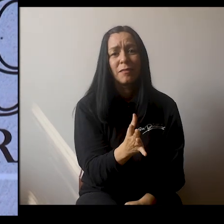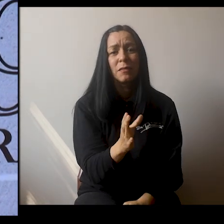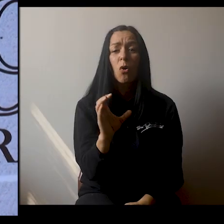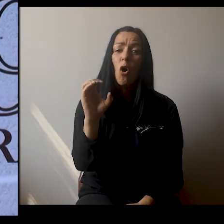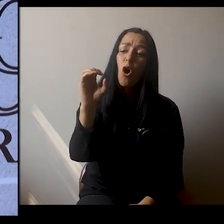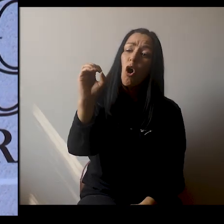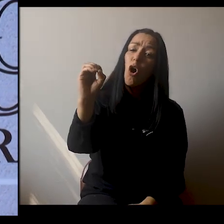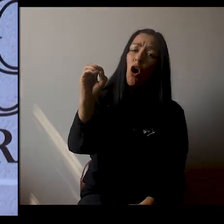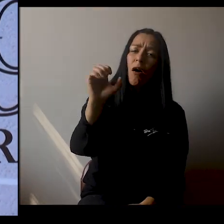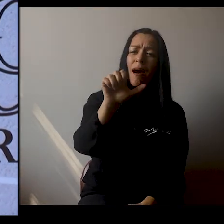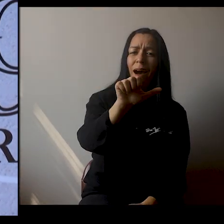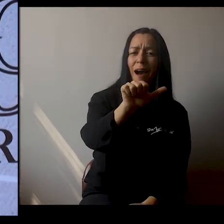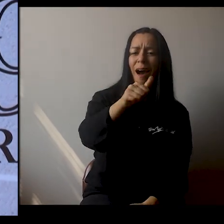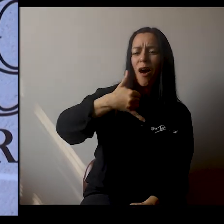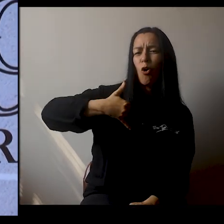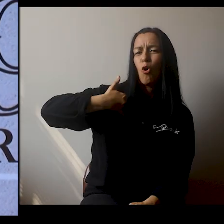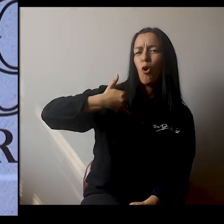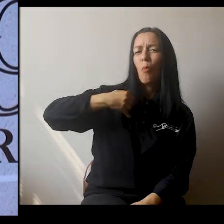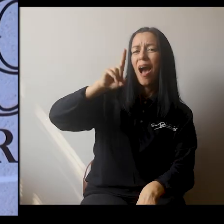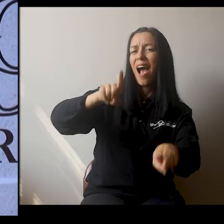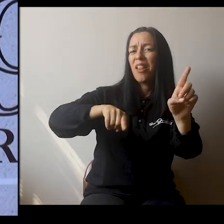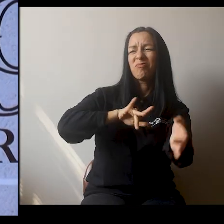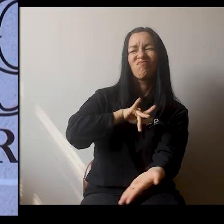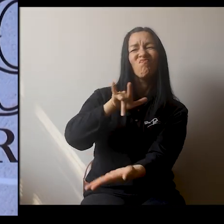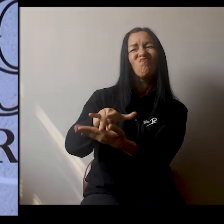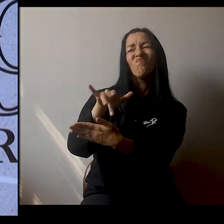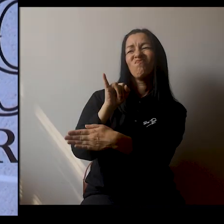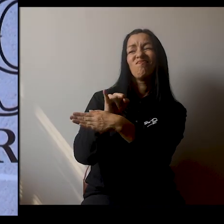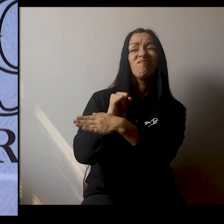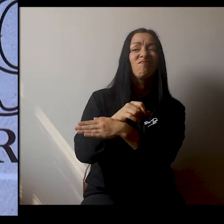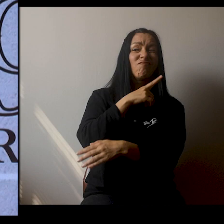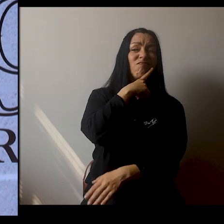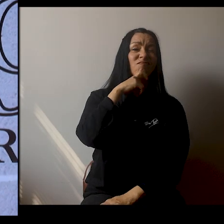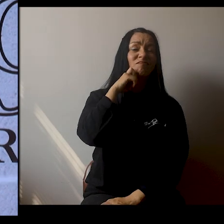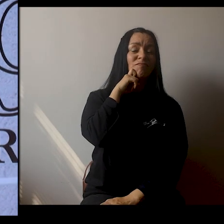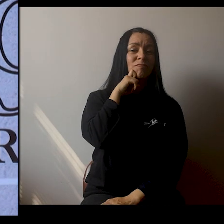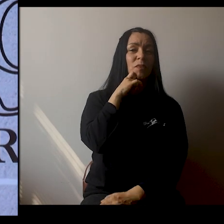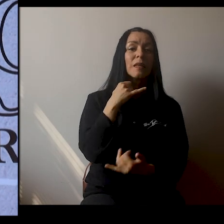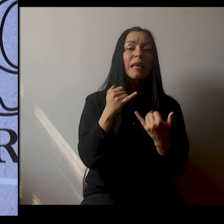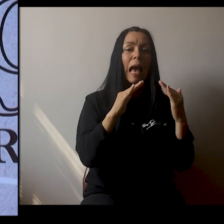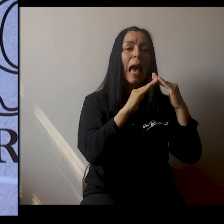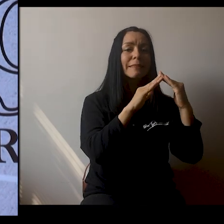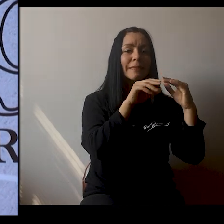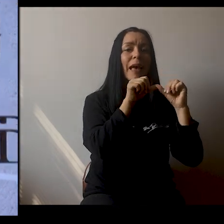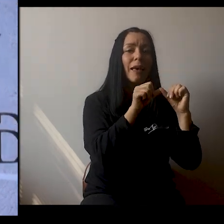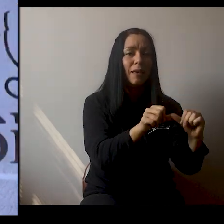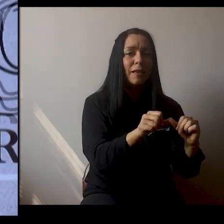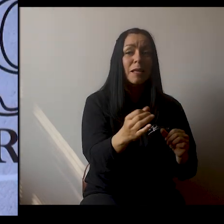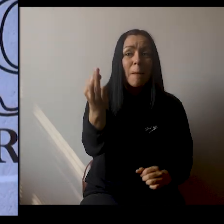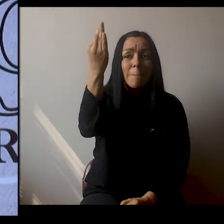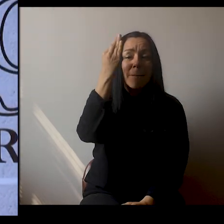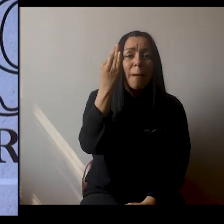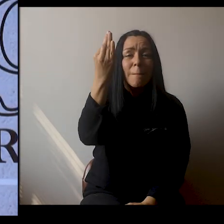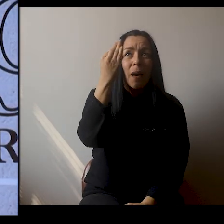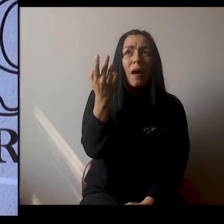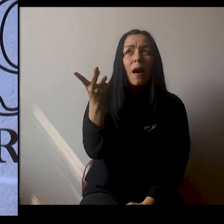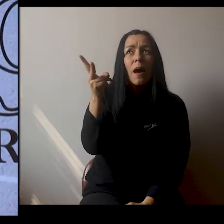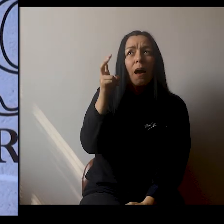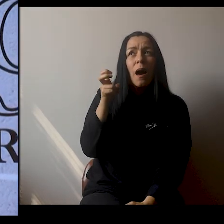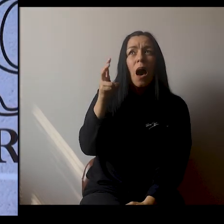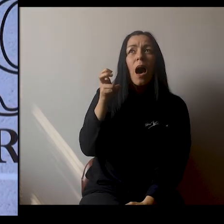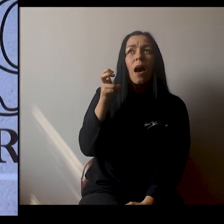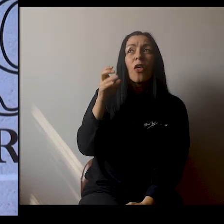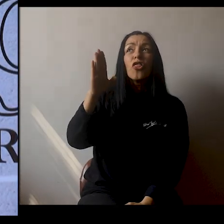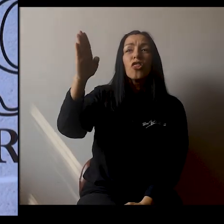ese joven o esa niña que no ha querido volver a la iglesia está ahí oyendo este mensaje, y Dios le está